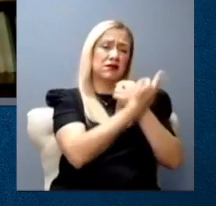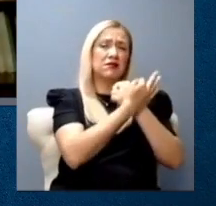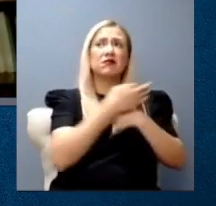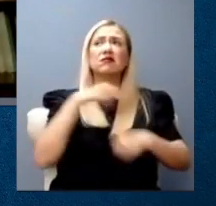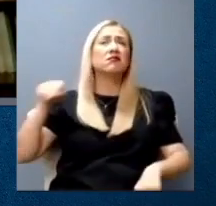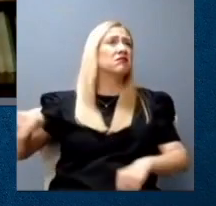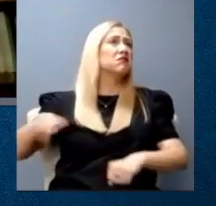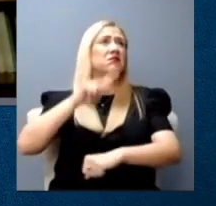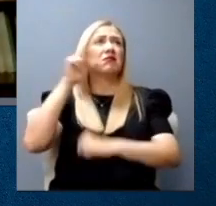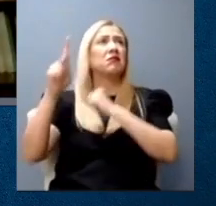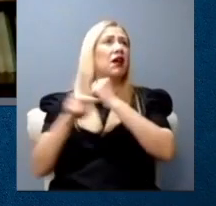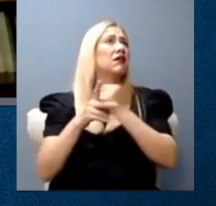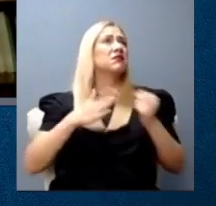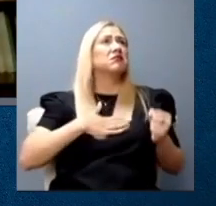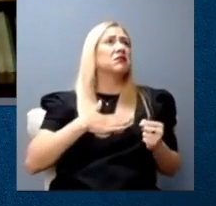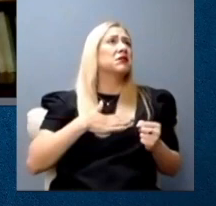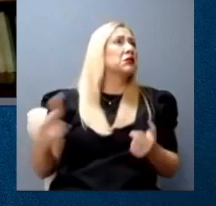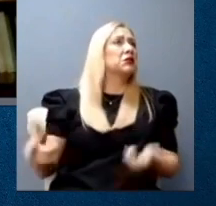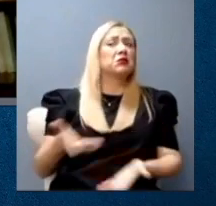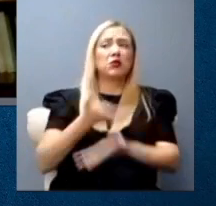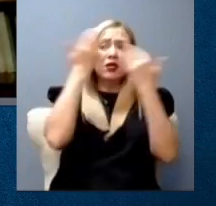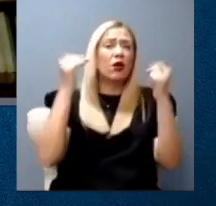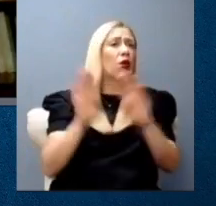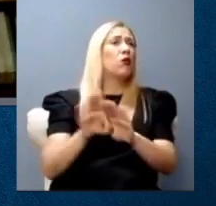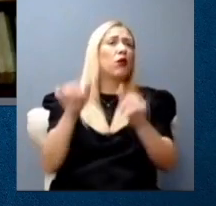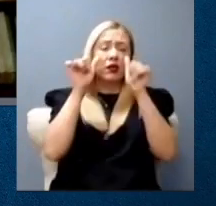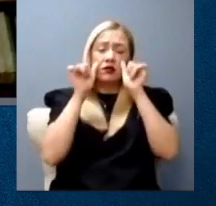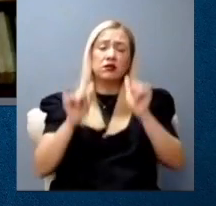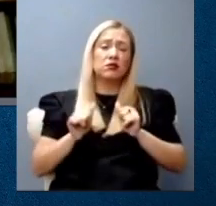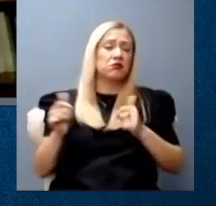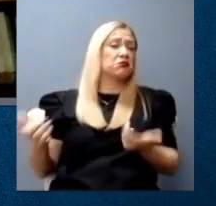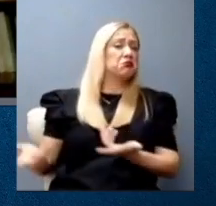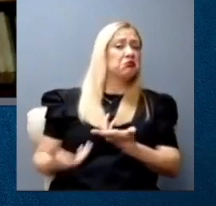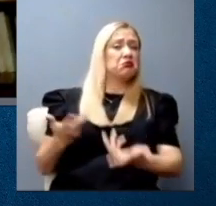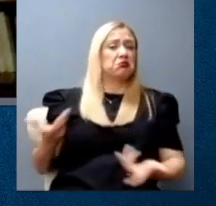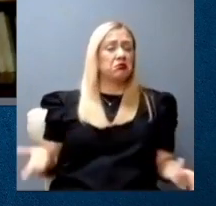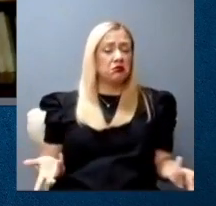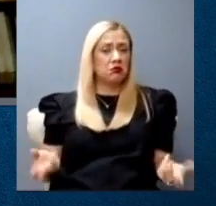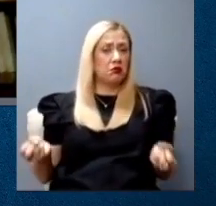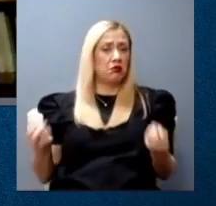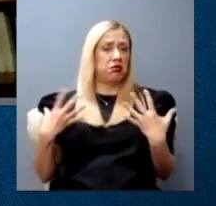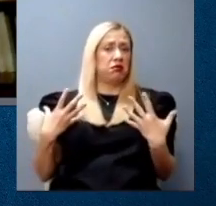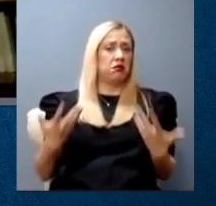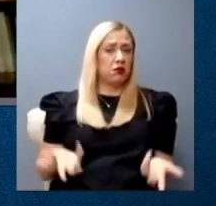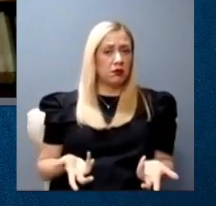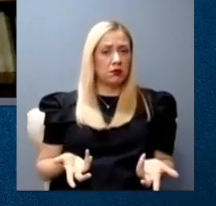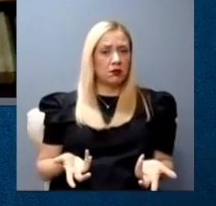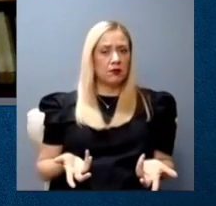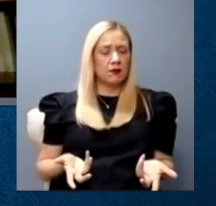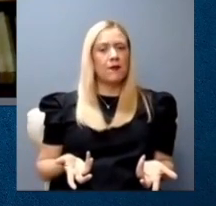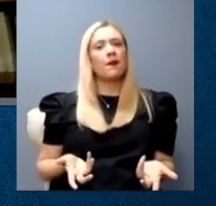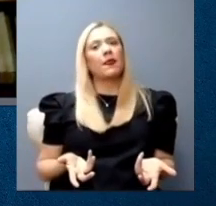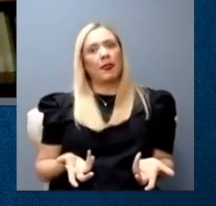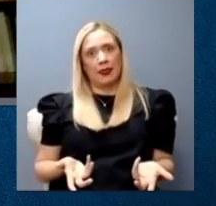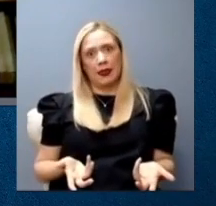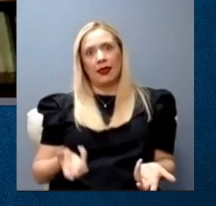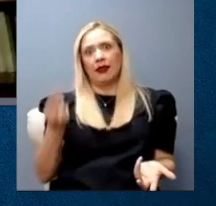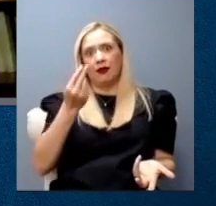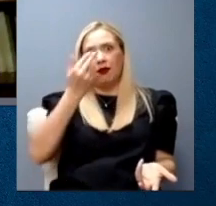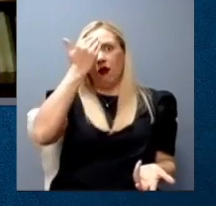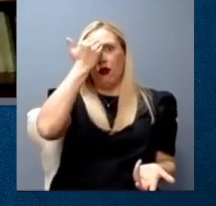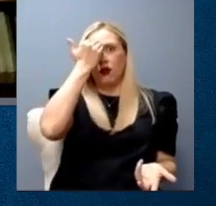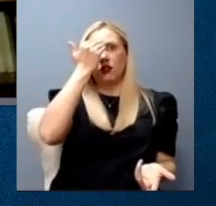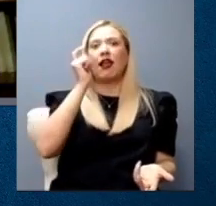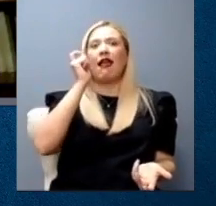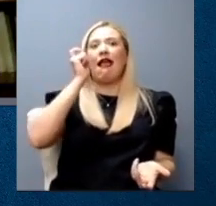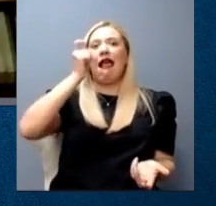no le ha podido o sabido dispensar. Por consiguiente, conocer los mecanismos procesales de